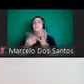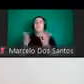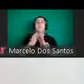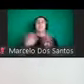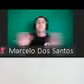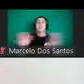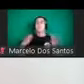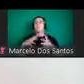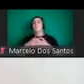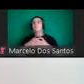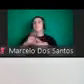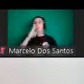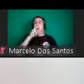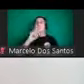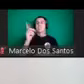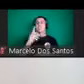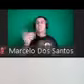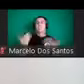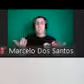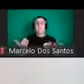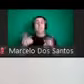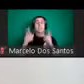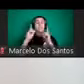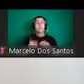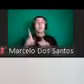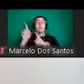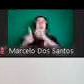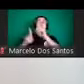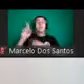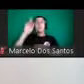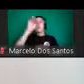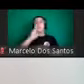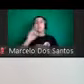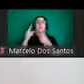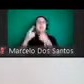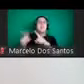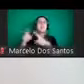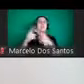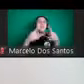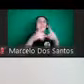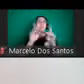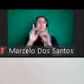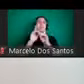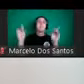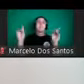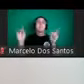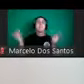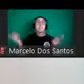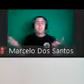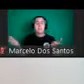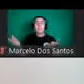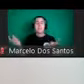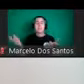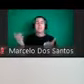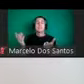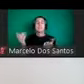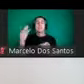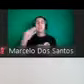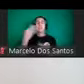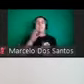¿verdad?, mayor o menor o diferentes tipos de acompañamiento o de apoyo para poder retomar sus labores, ¿verdad?, en las